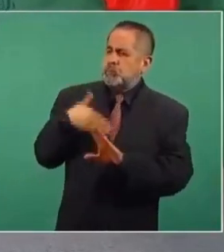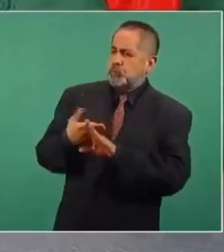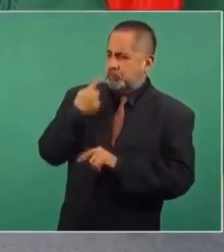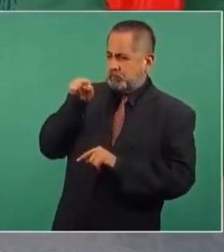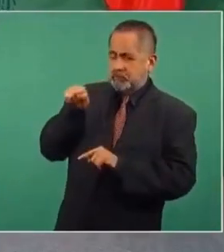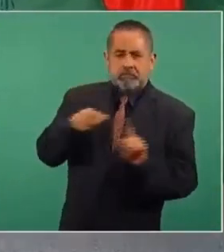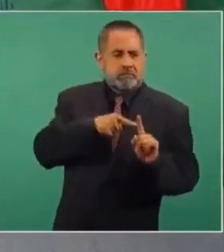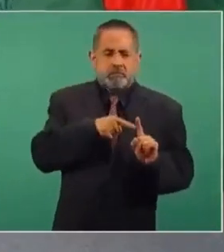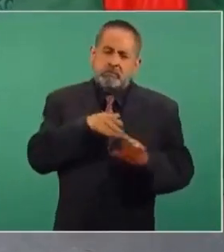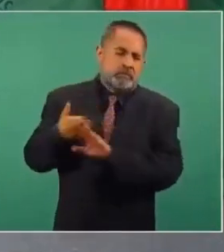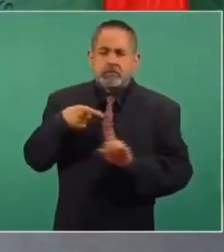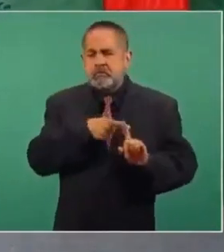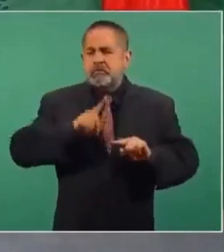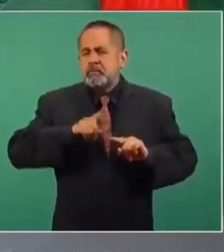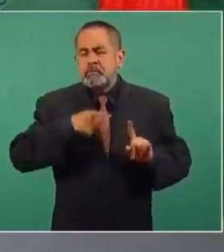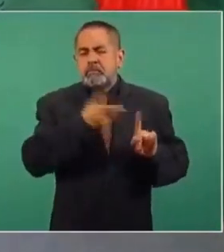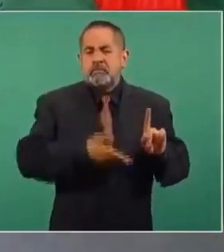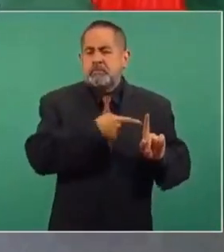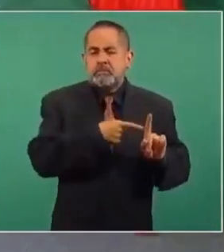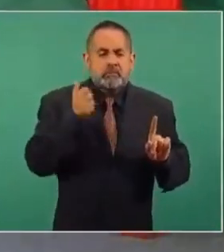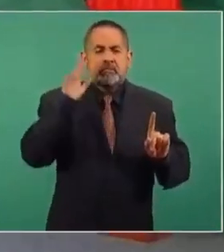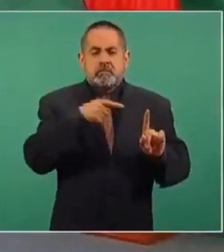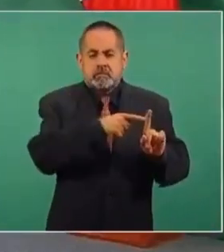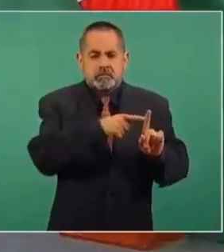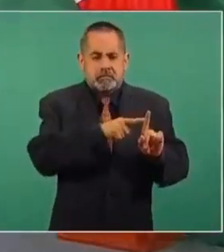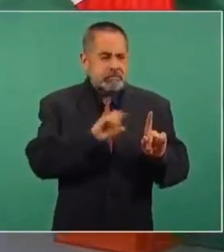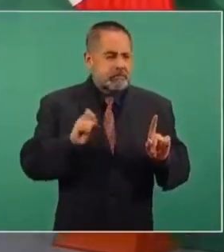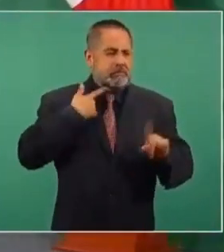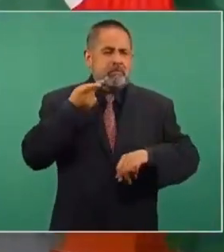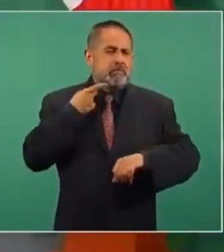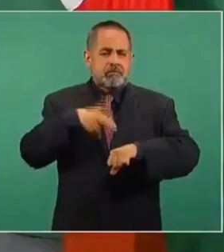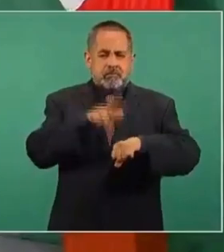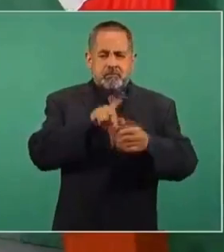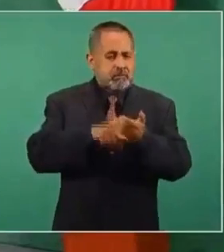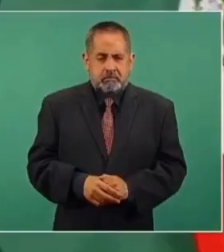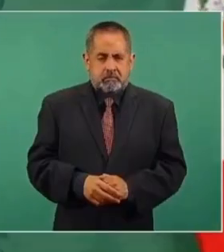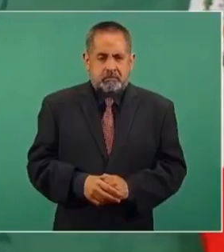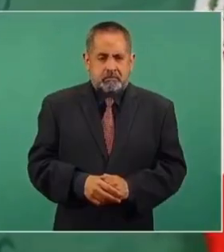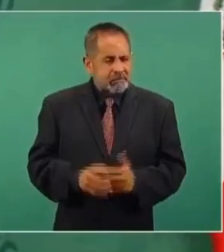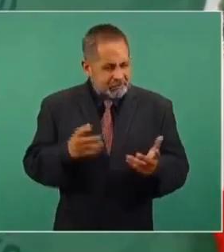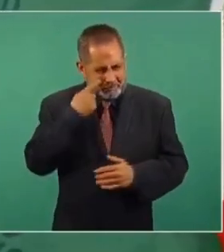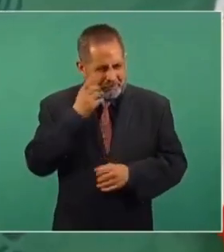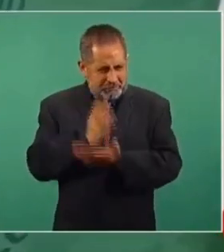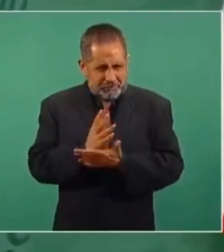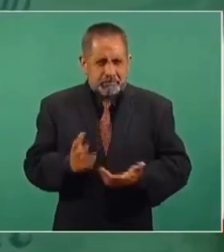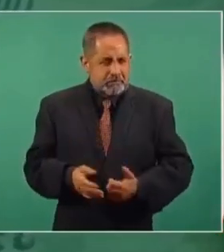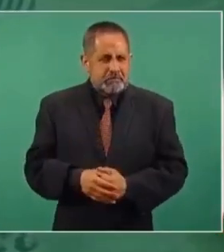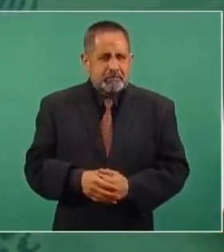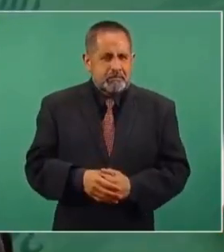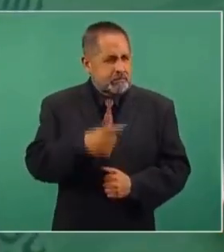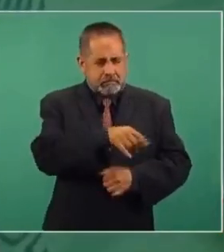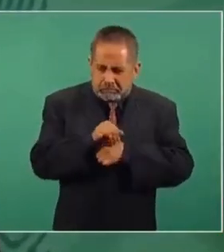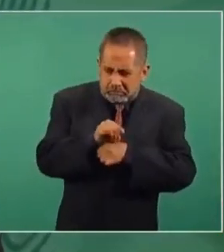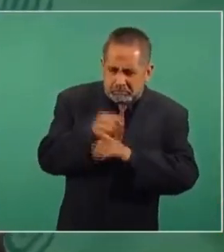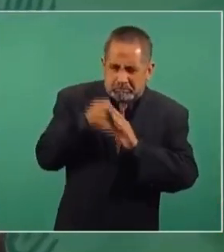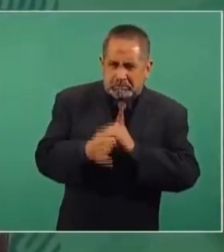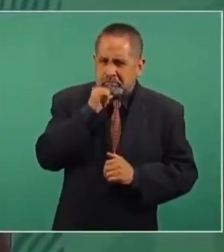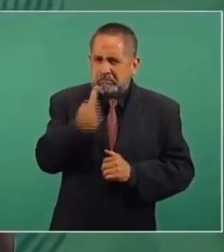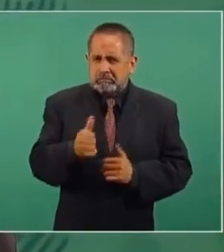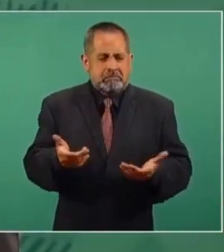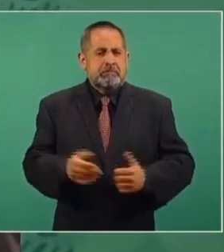de Félix fue el ex procurador de Guerrero? O sea, no investigan,